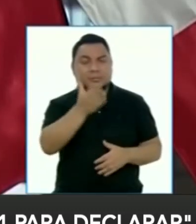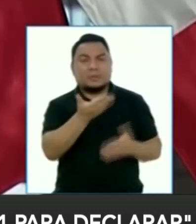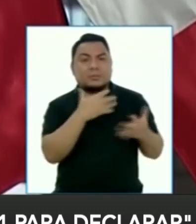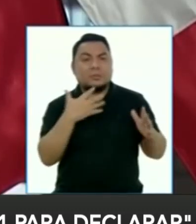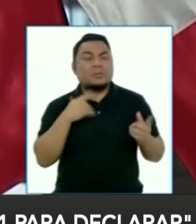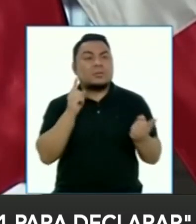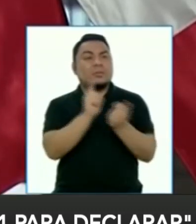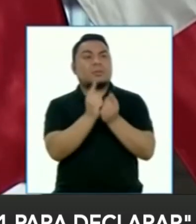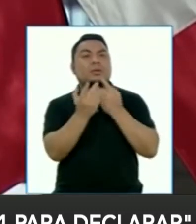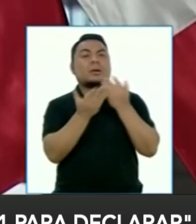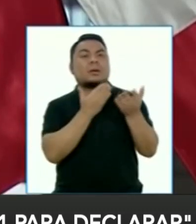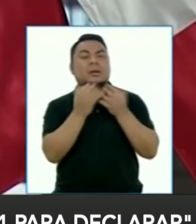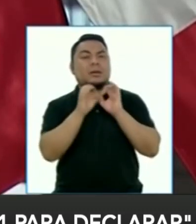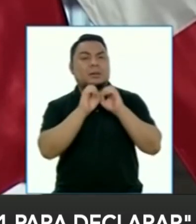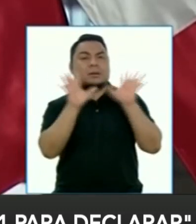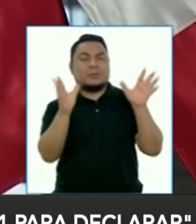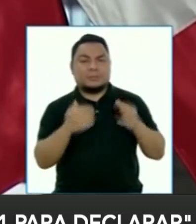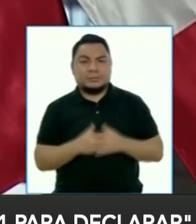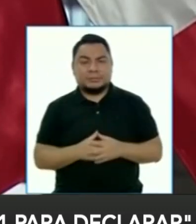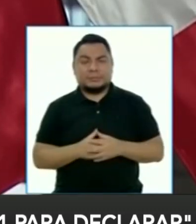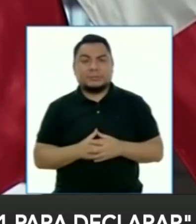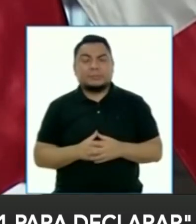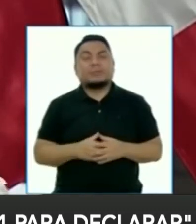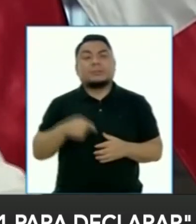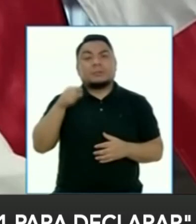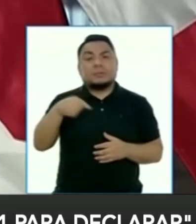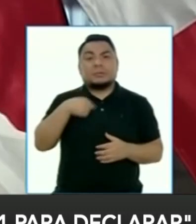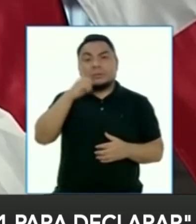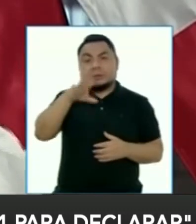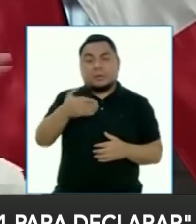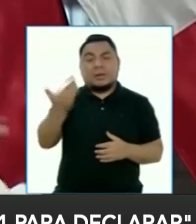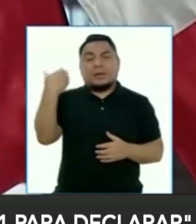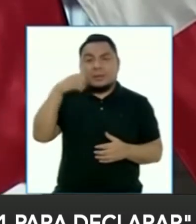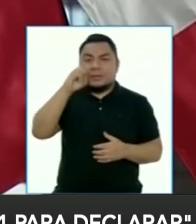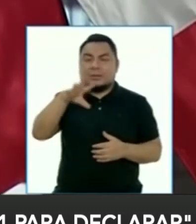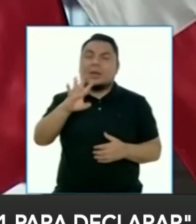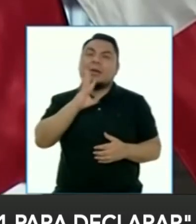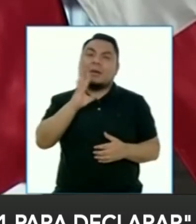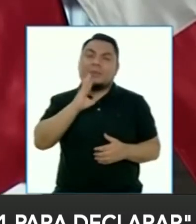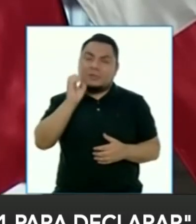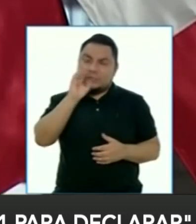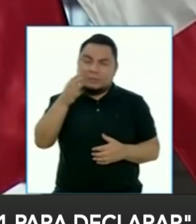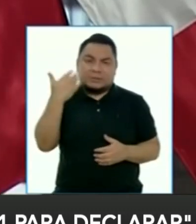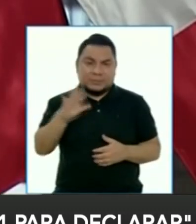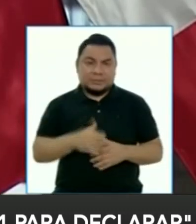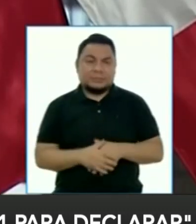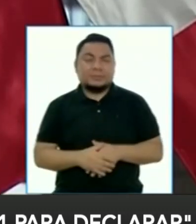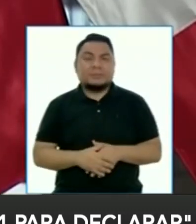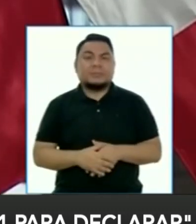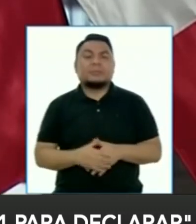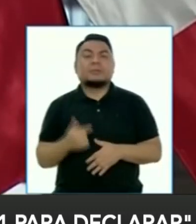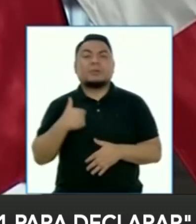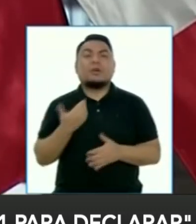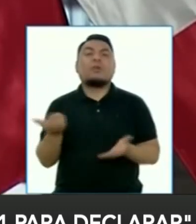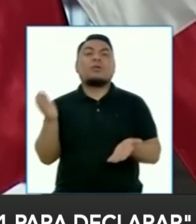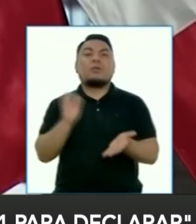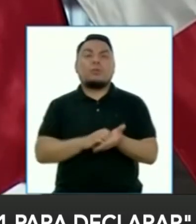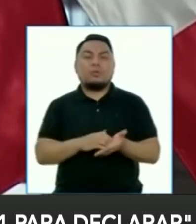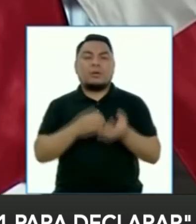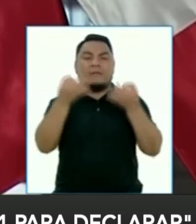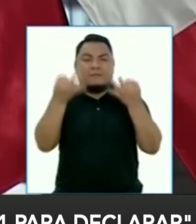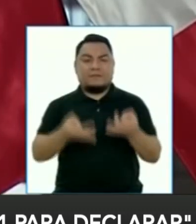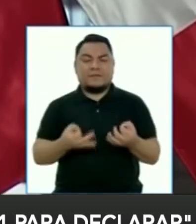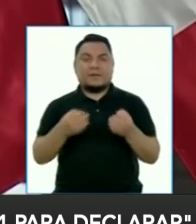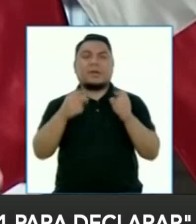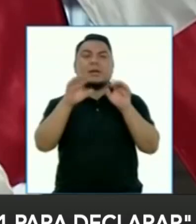para cualquier aclaración. Y eso que lo he dicho varias veces verbalmente, lo voy a formalizar por